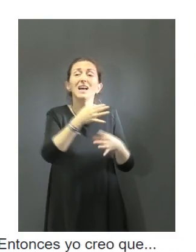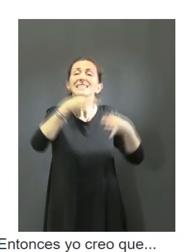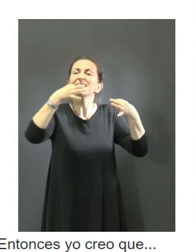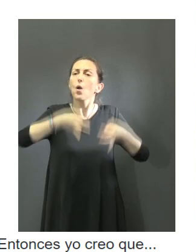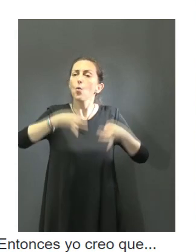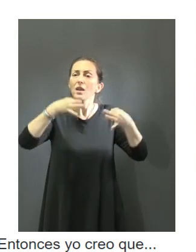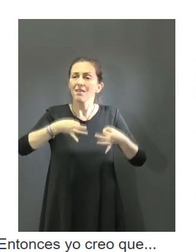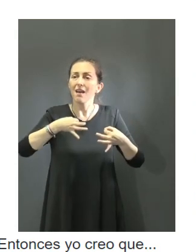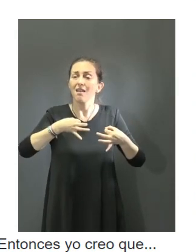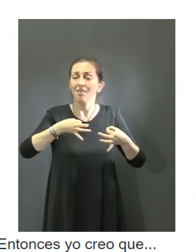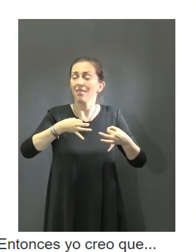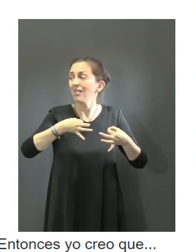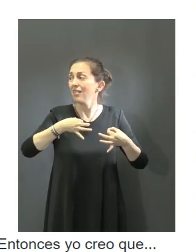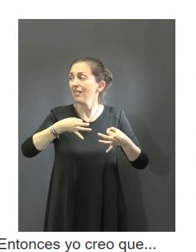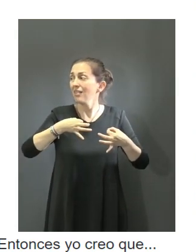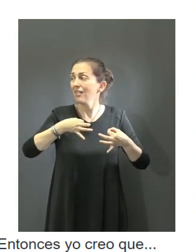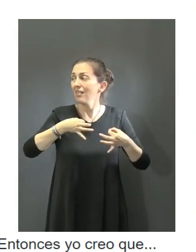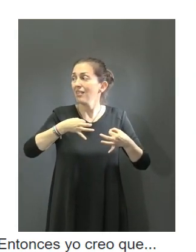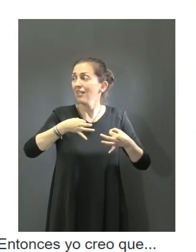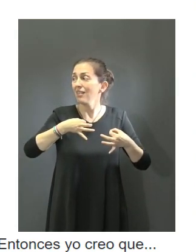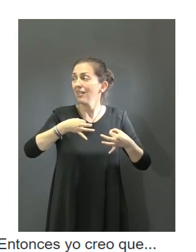seguridad y